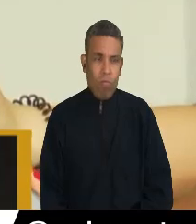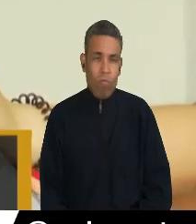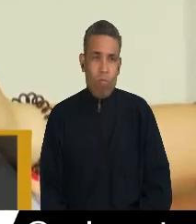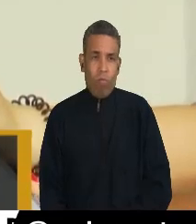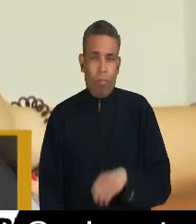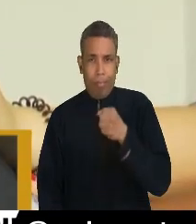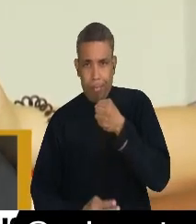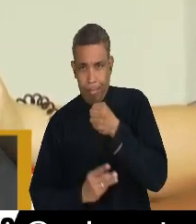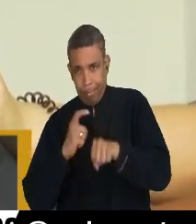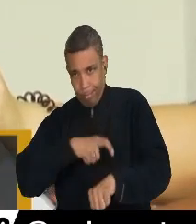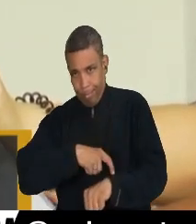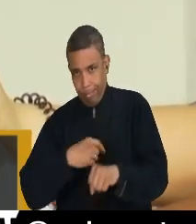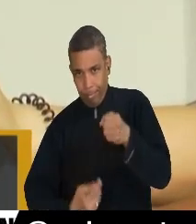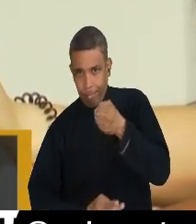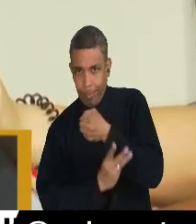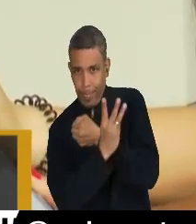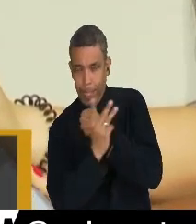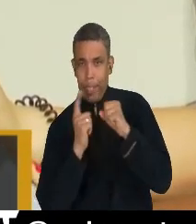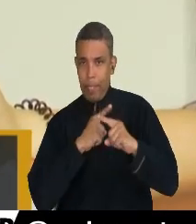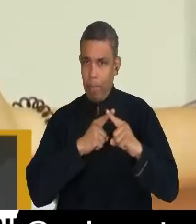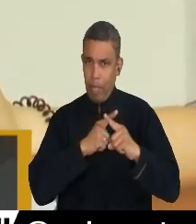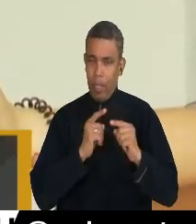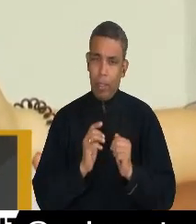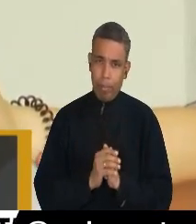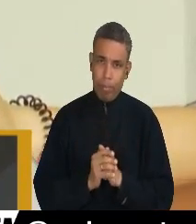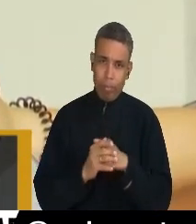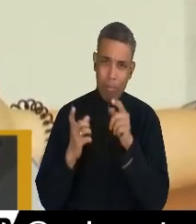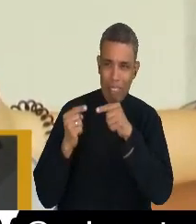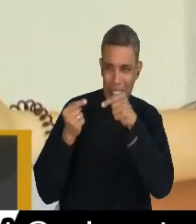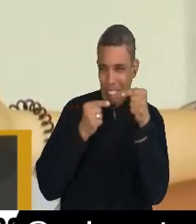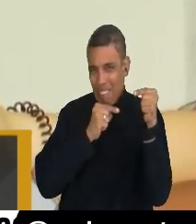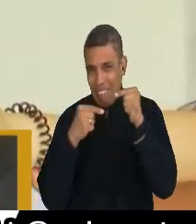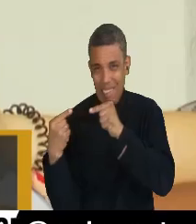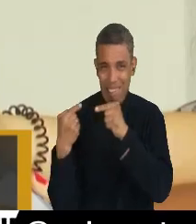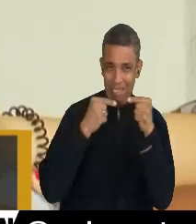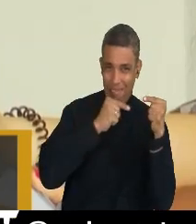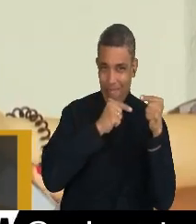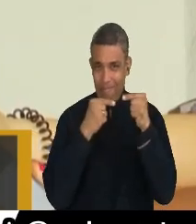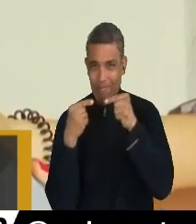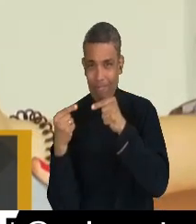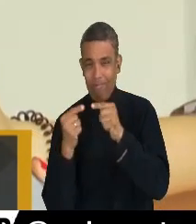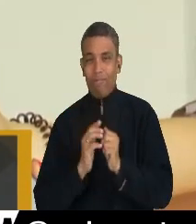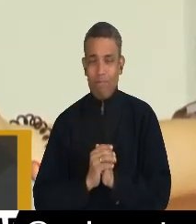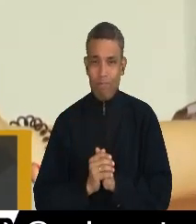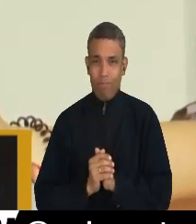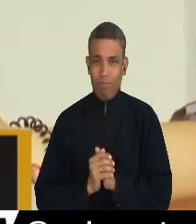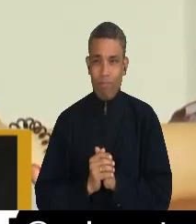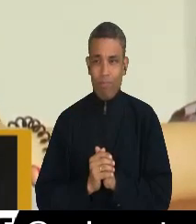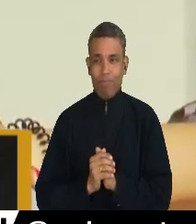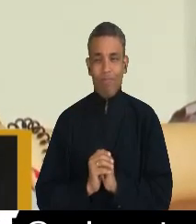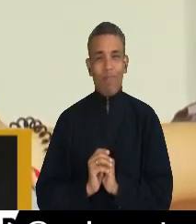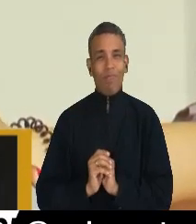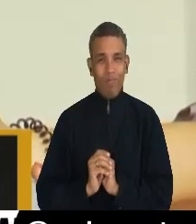pues ocurrió una riña recíproca donde lastimosamente con un arma